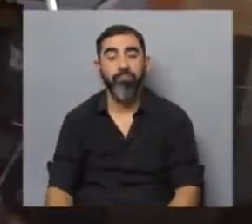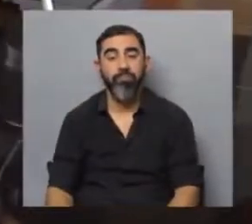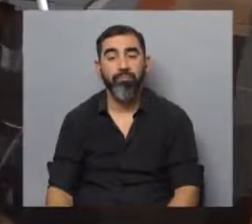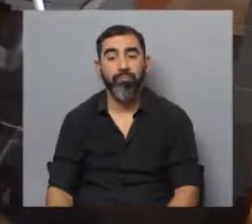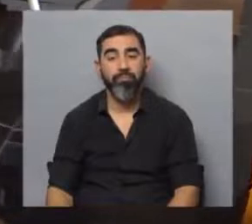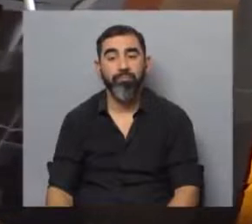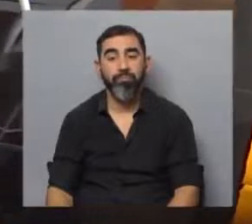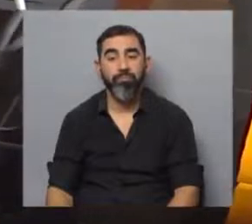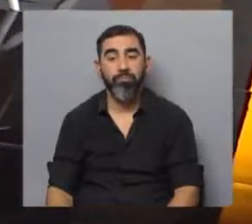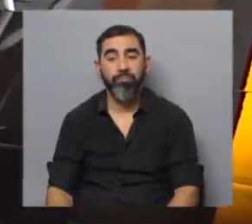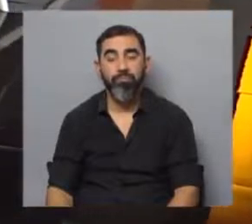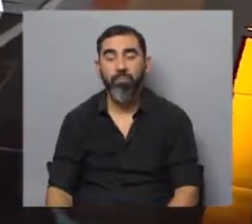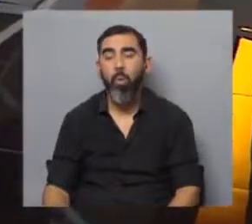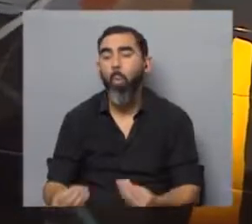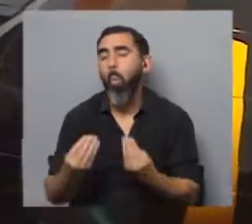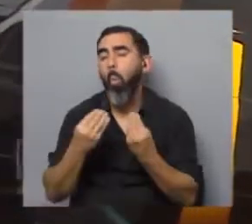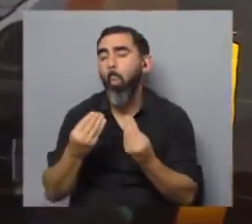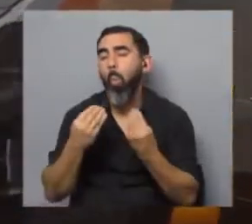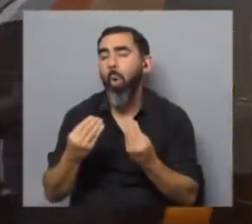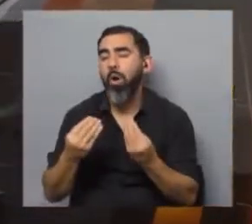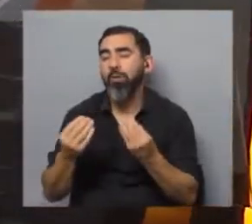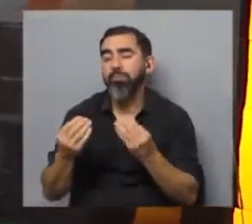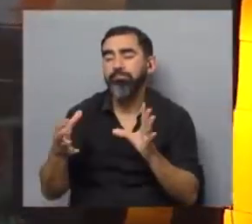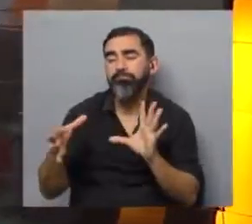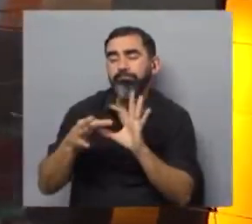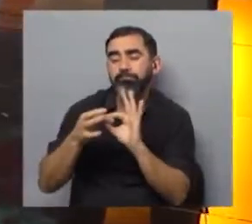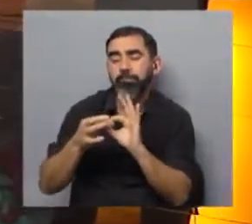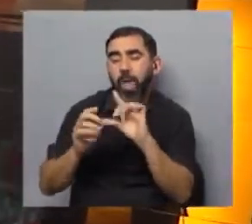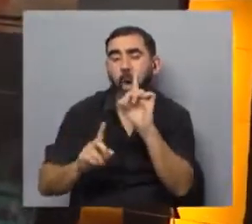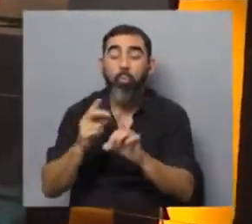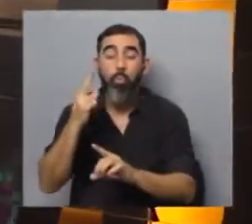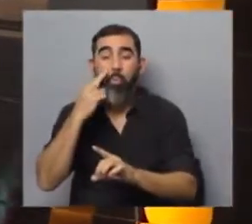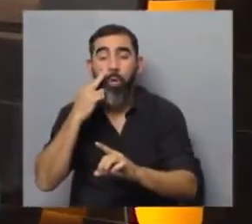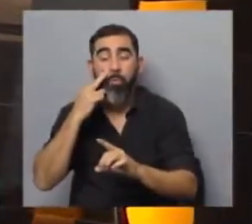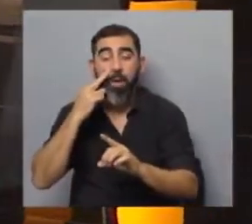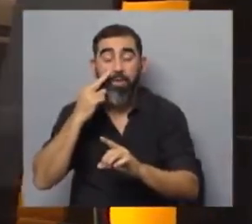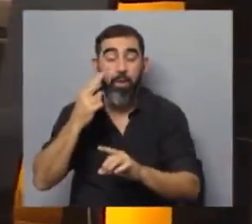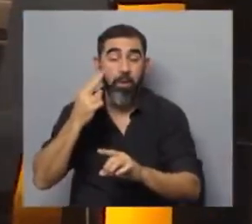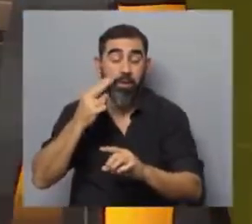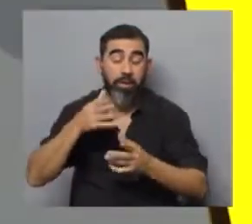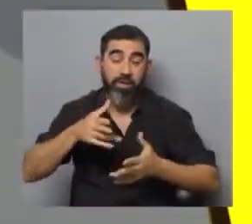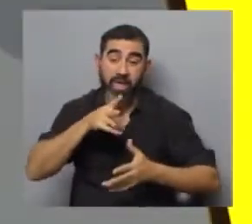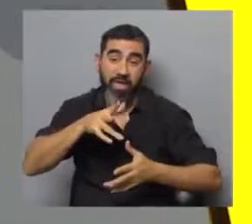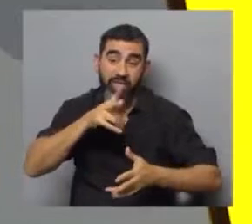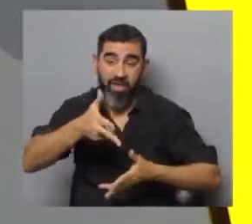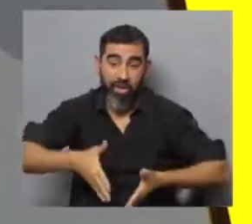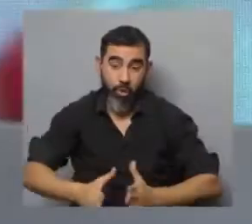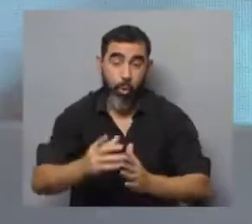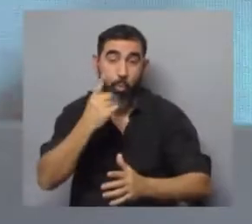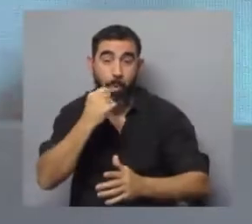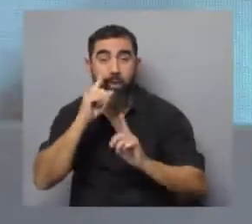Adriana. ¿Cuál es el vínculo o dónde puede estar la relación entre algunos problemas de fertilidad masculina y el ARN?